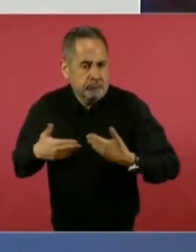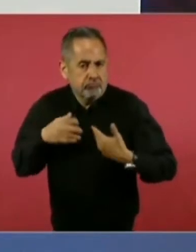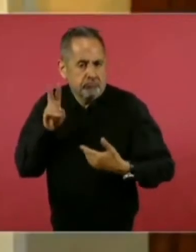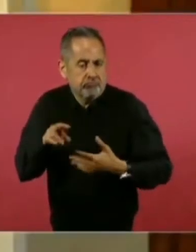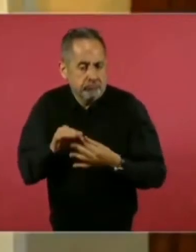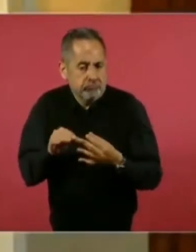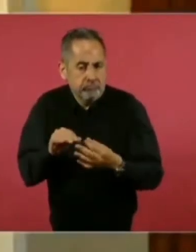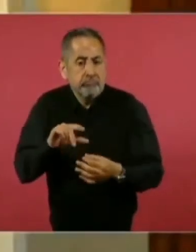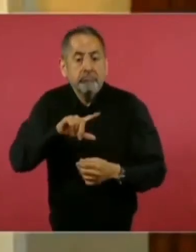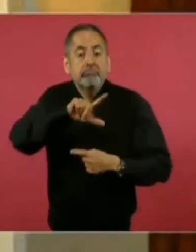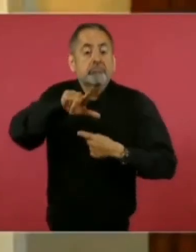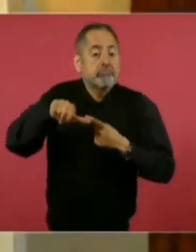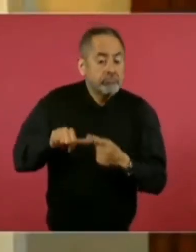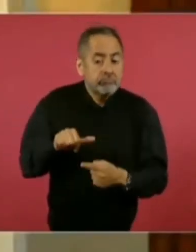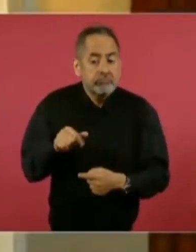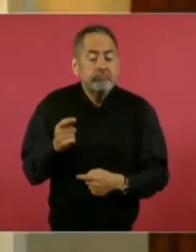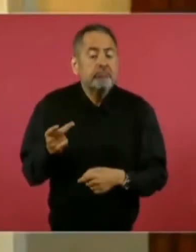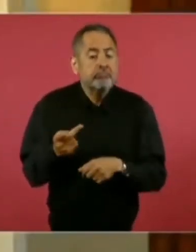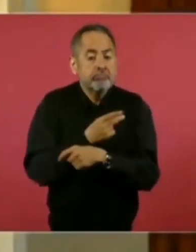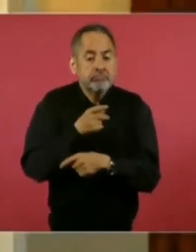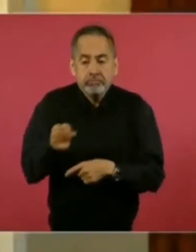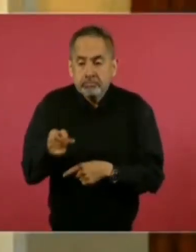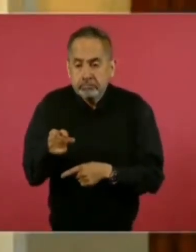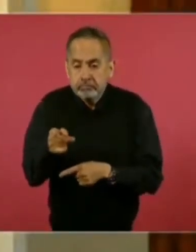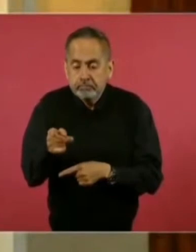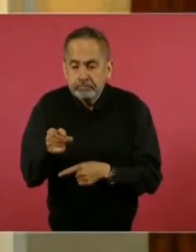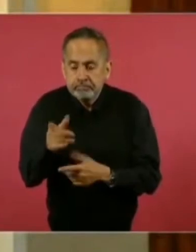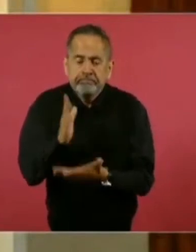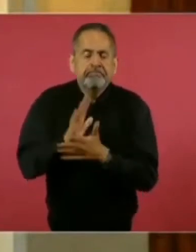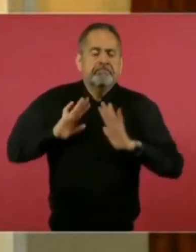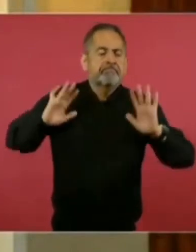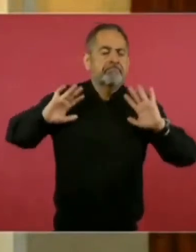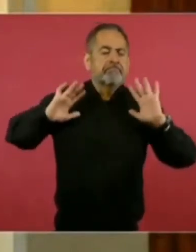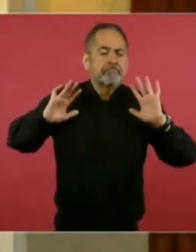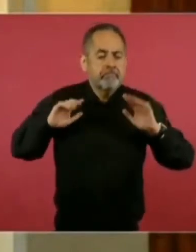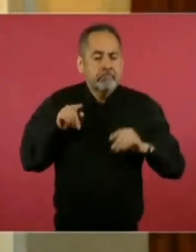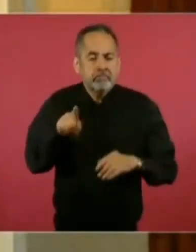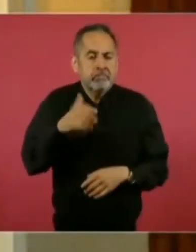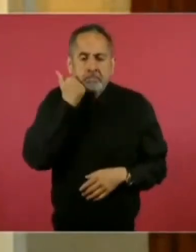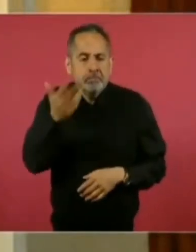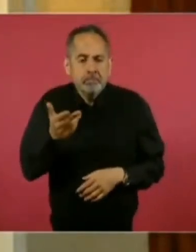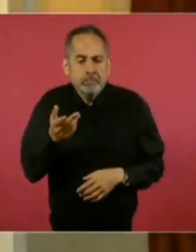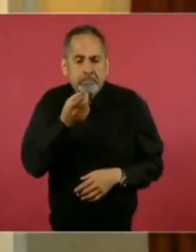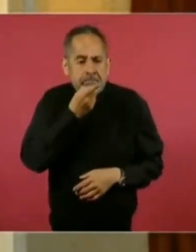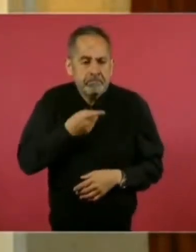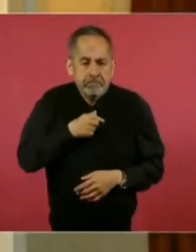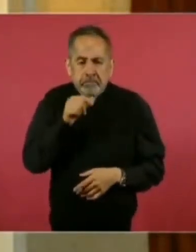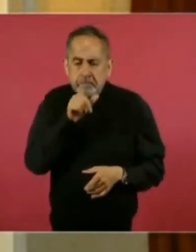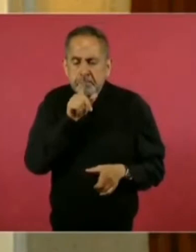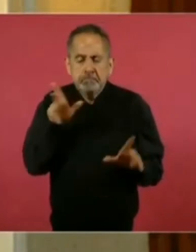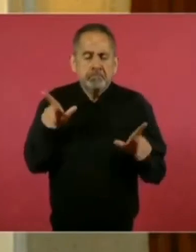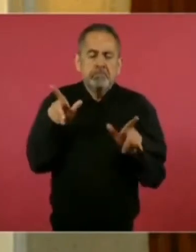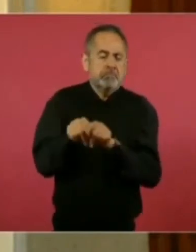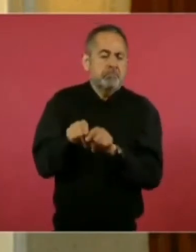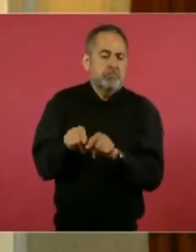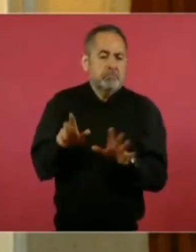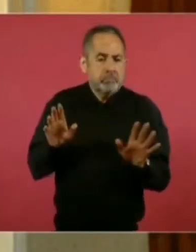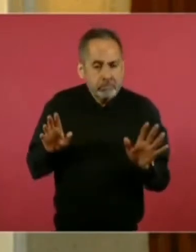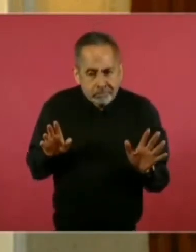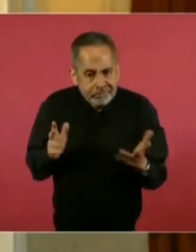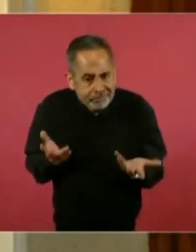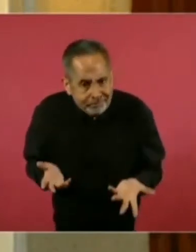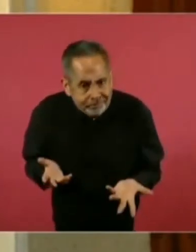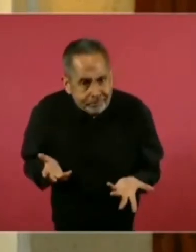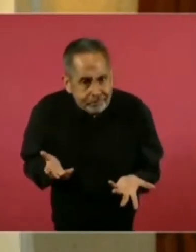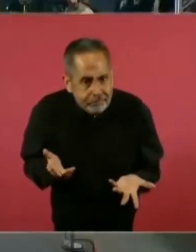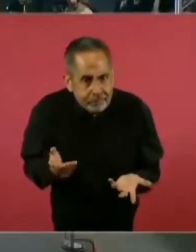pero luego dejó de mostrar voluntad para seguir cooperando, aun cuando él